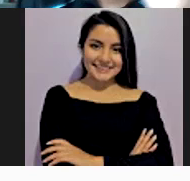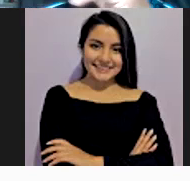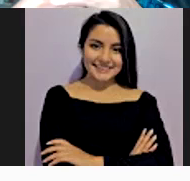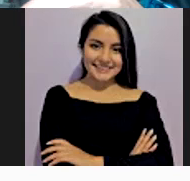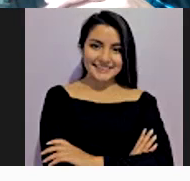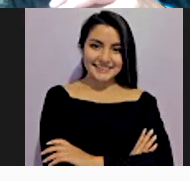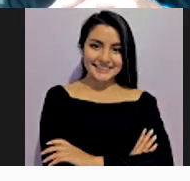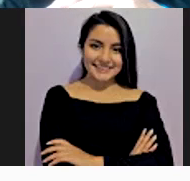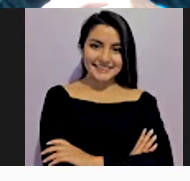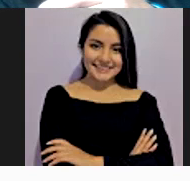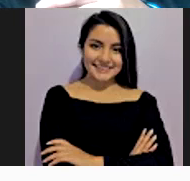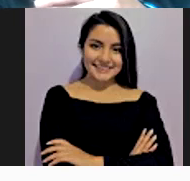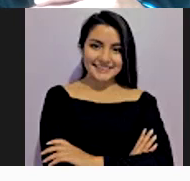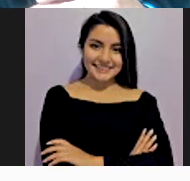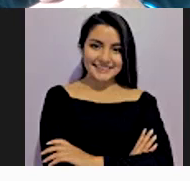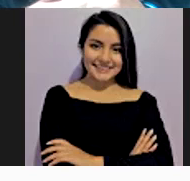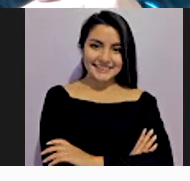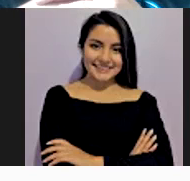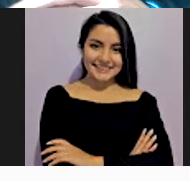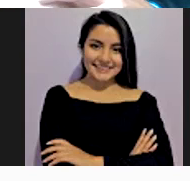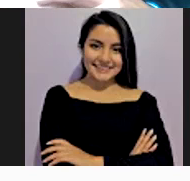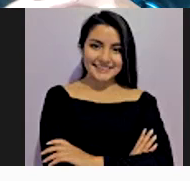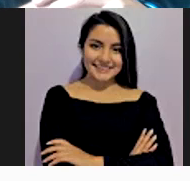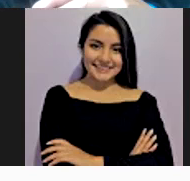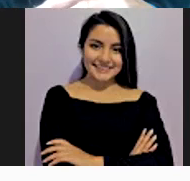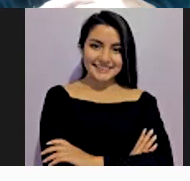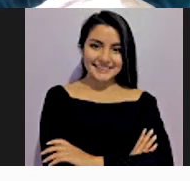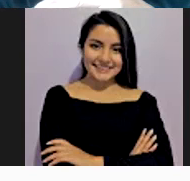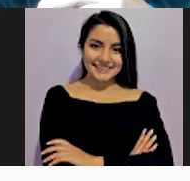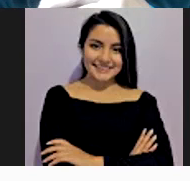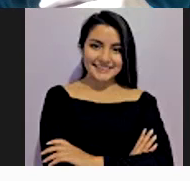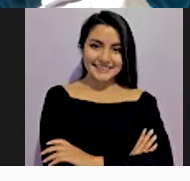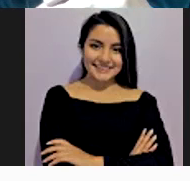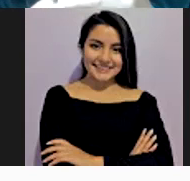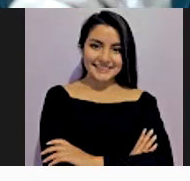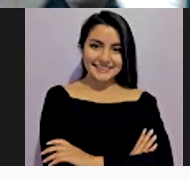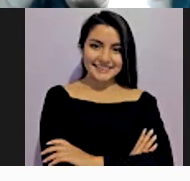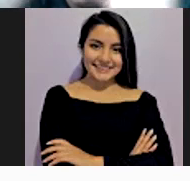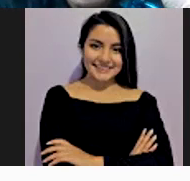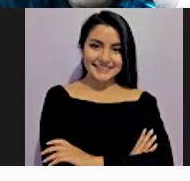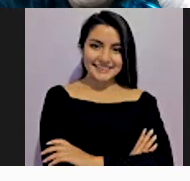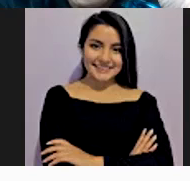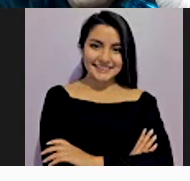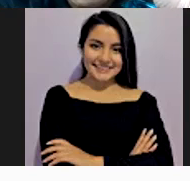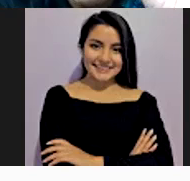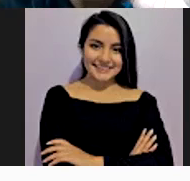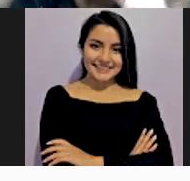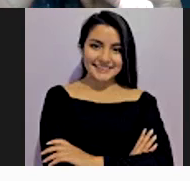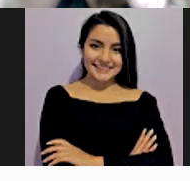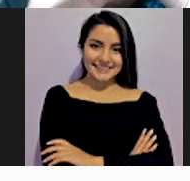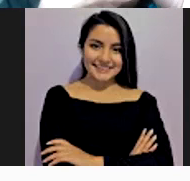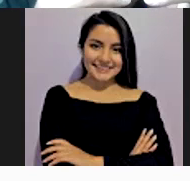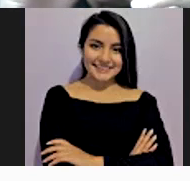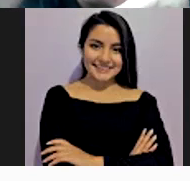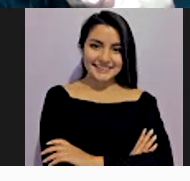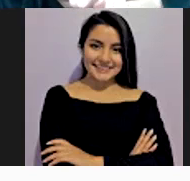lo que es los principios que gobiernan los principios, digamos, los gobiernan las ecuaciones de transporte de sedimentos. O sea, aquí estamos en general, ¿no es cierto? Tanto